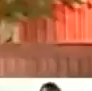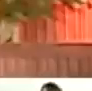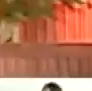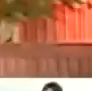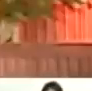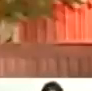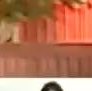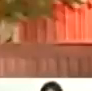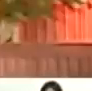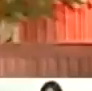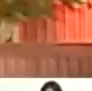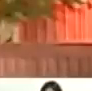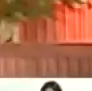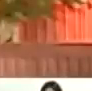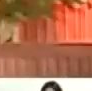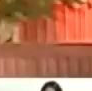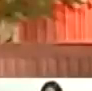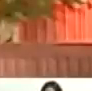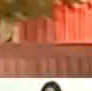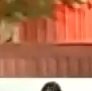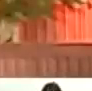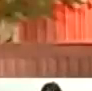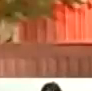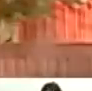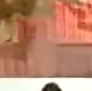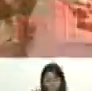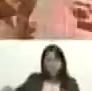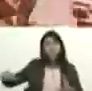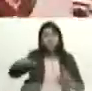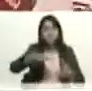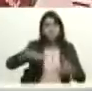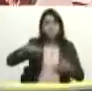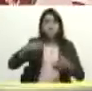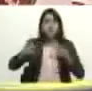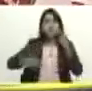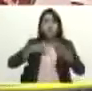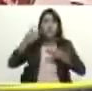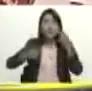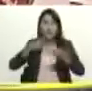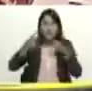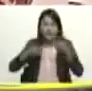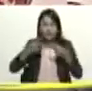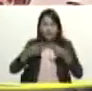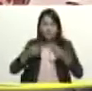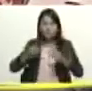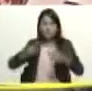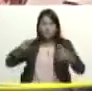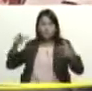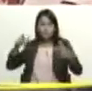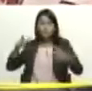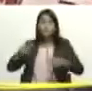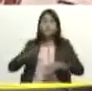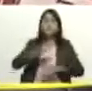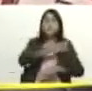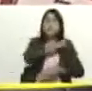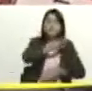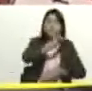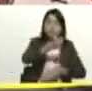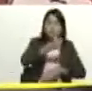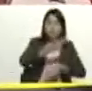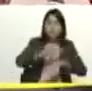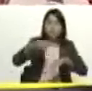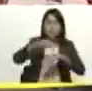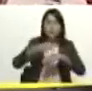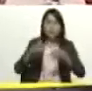enormemente que el Buró Político Ampliado de la Revolución Bolivariana, la Dirección Nacional del